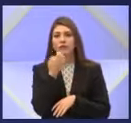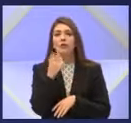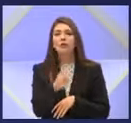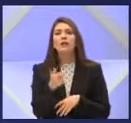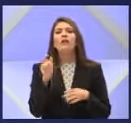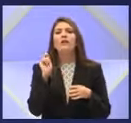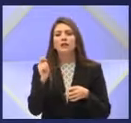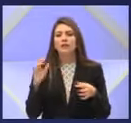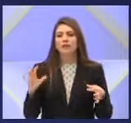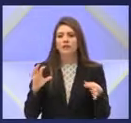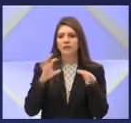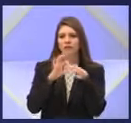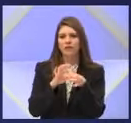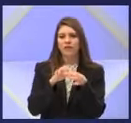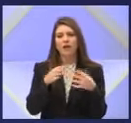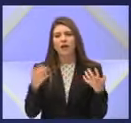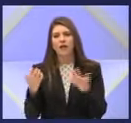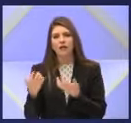haciendo